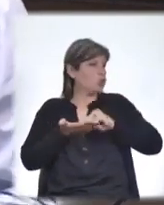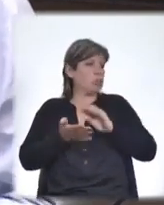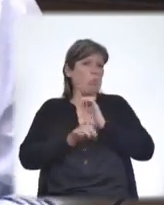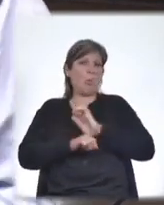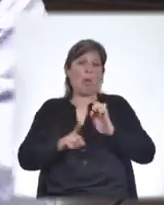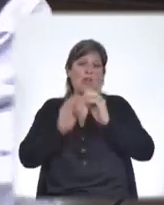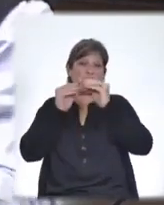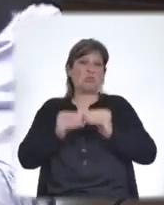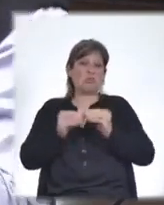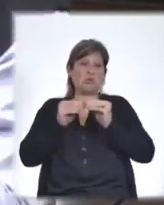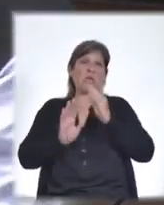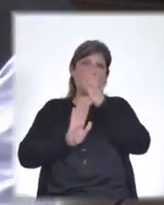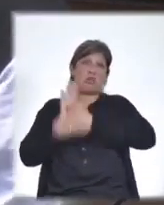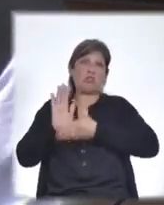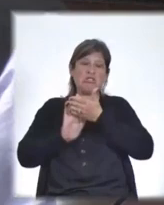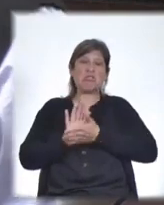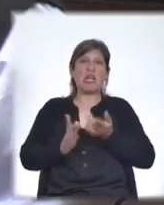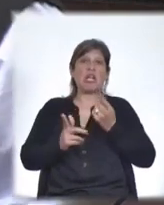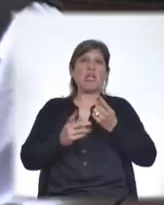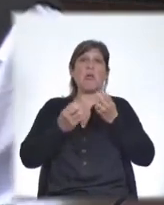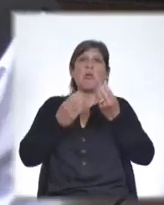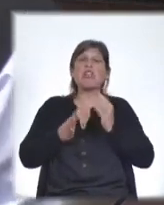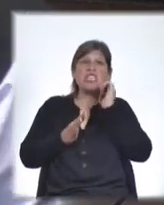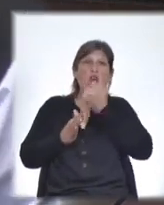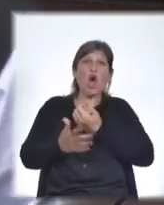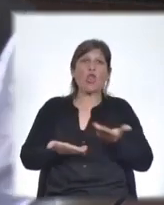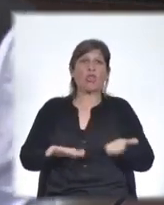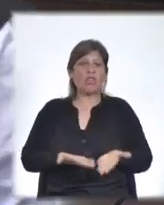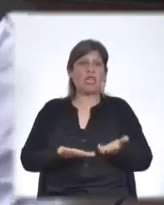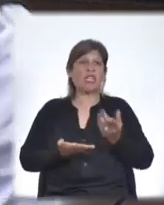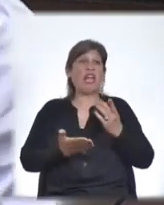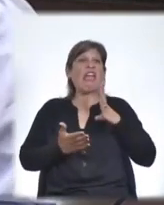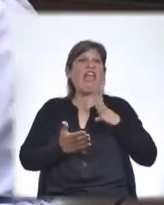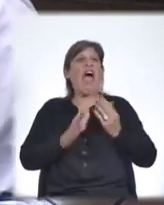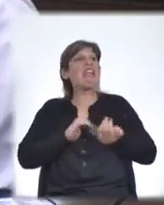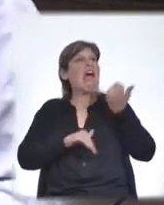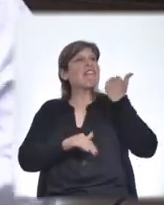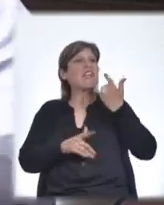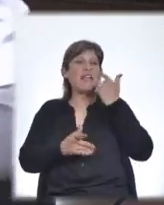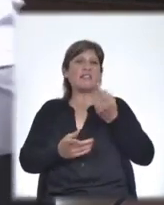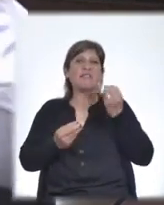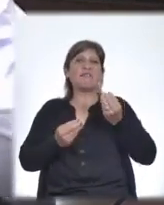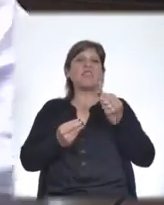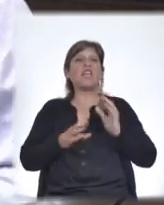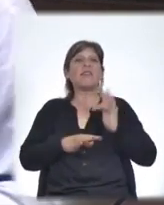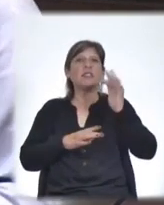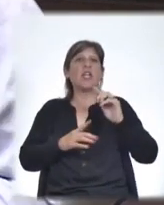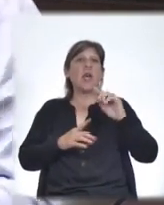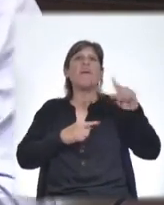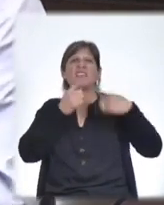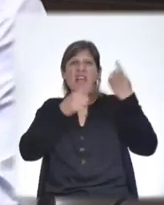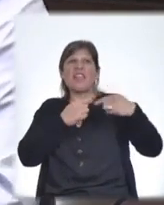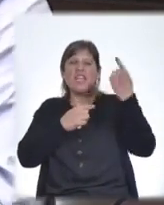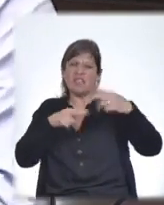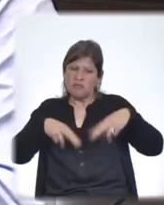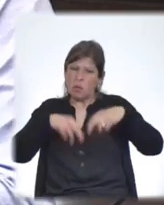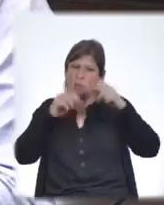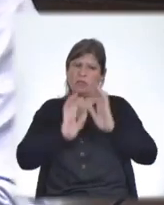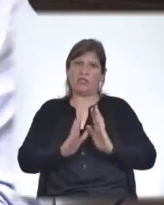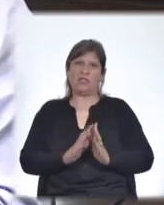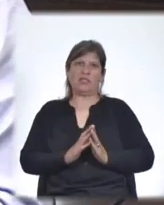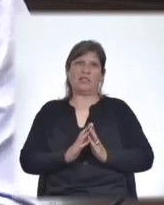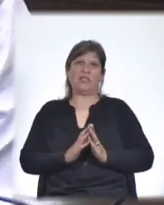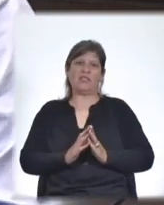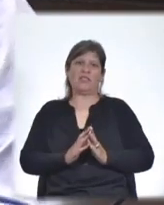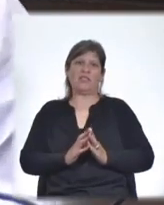nacional. ¿Por qué se oculta esta cifra? ¿Qué es lo que hay detrás? ¿Qué es lo que va a pasar detrás? Lo averiguaremos más adelante. Porque